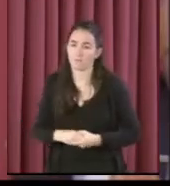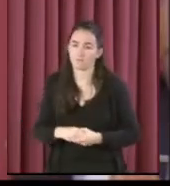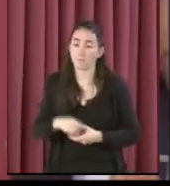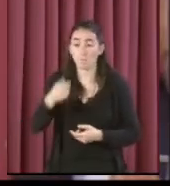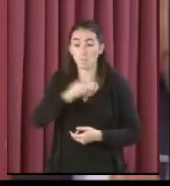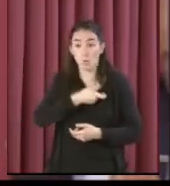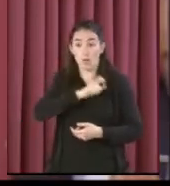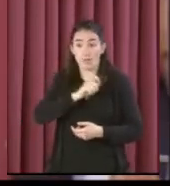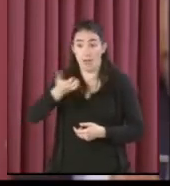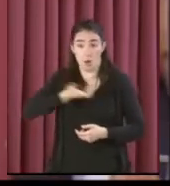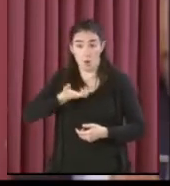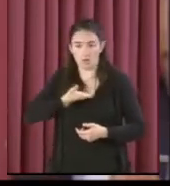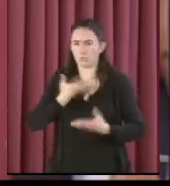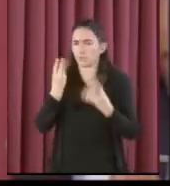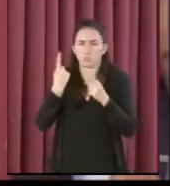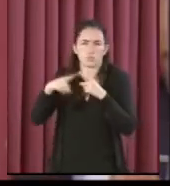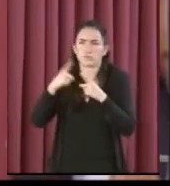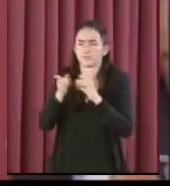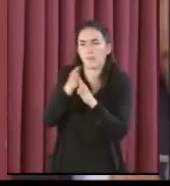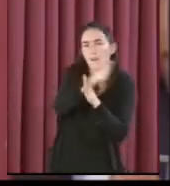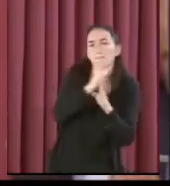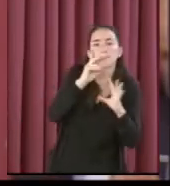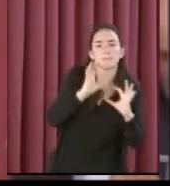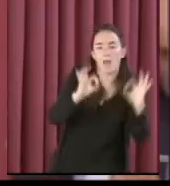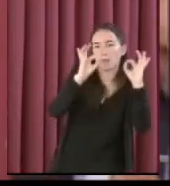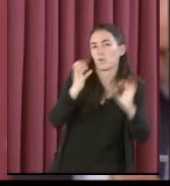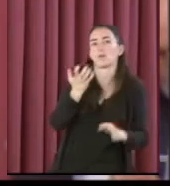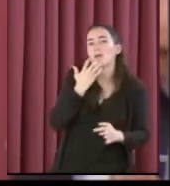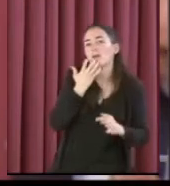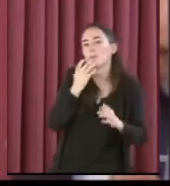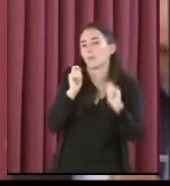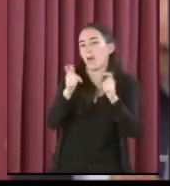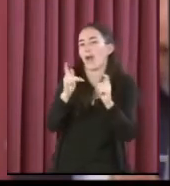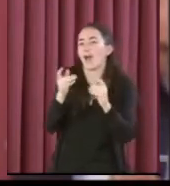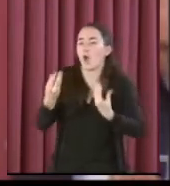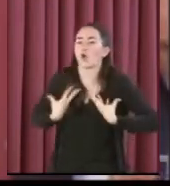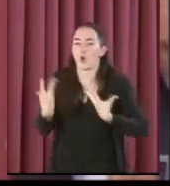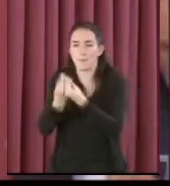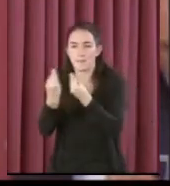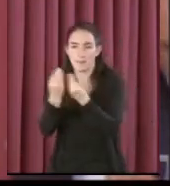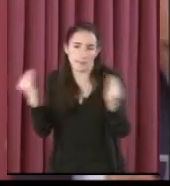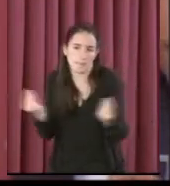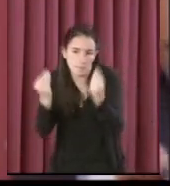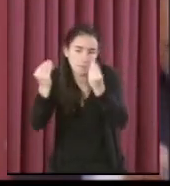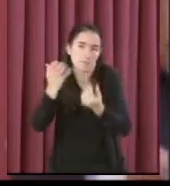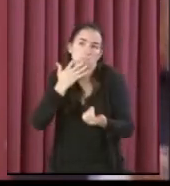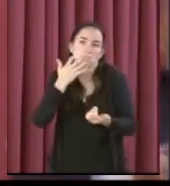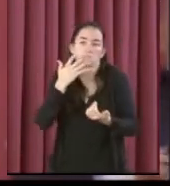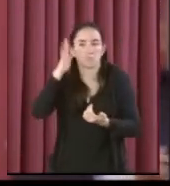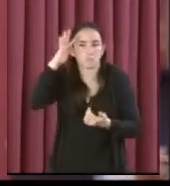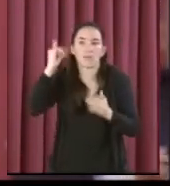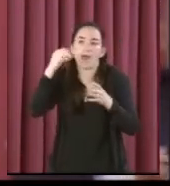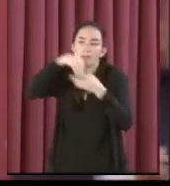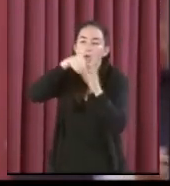numerosas actuaciones de carácter preventivo, orientadas a la promoción de la convivencia, entre las que destaca por su carácter innovador el